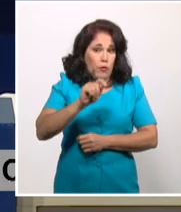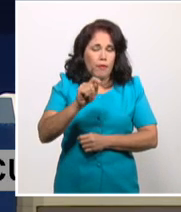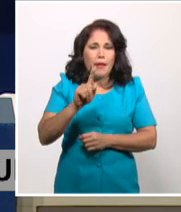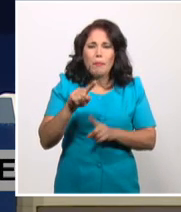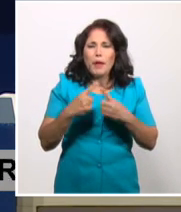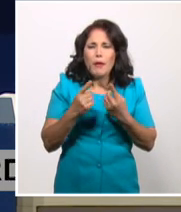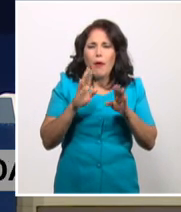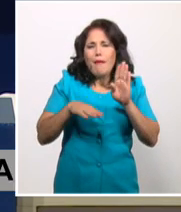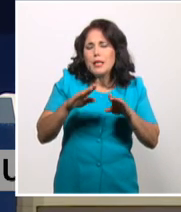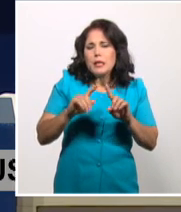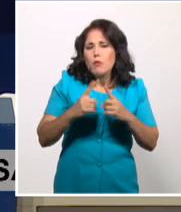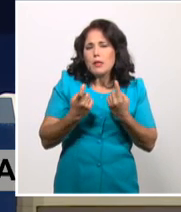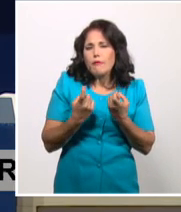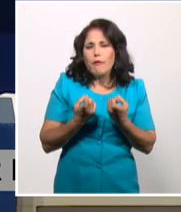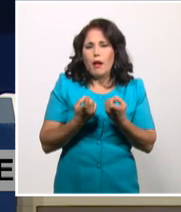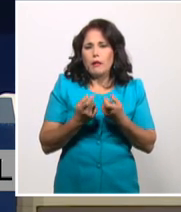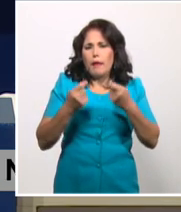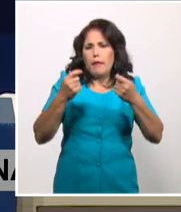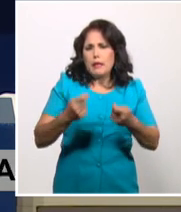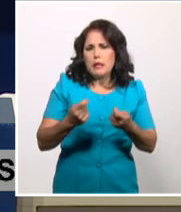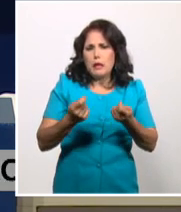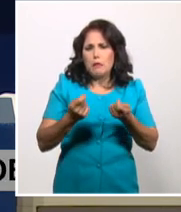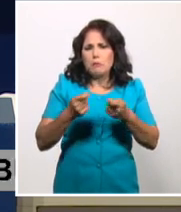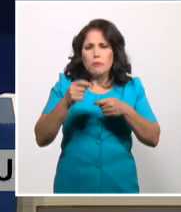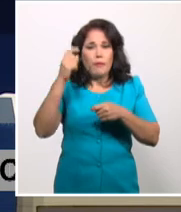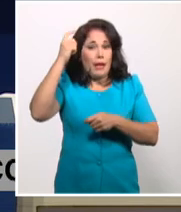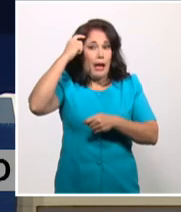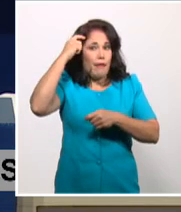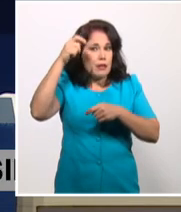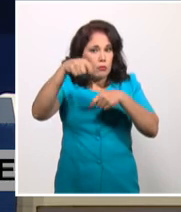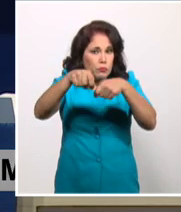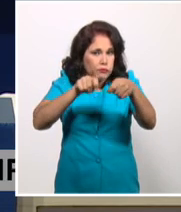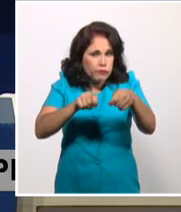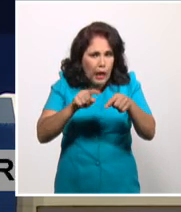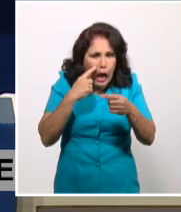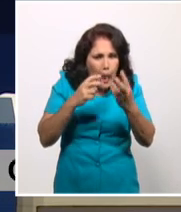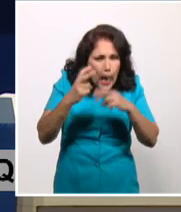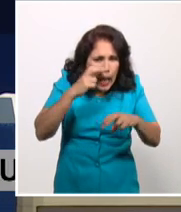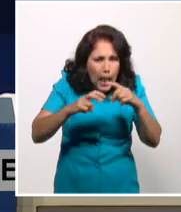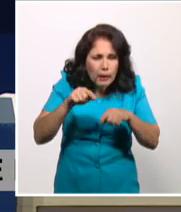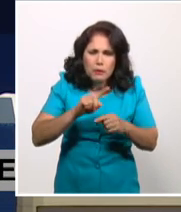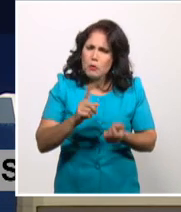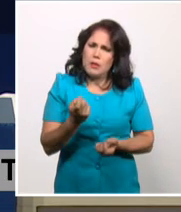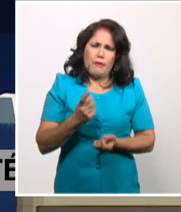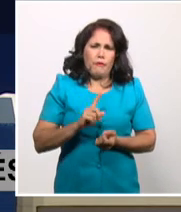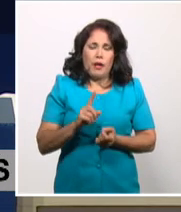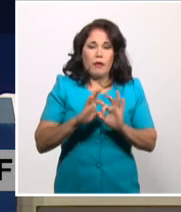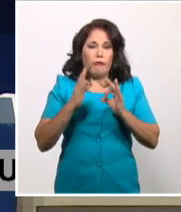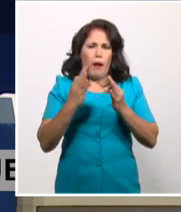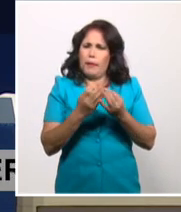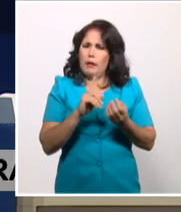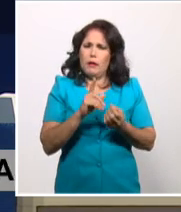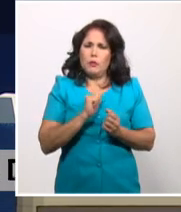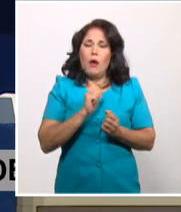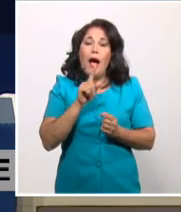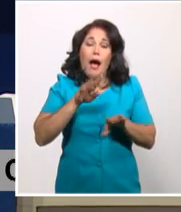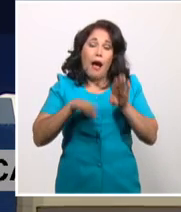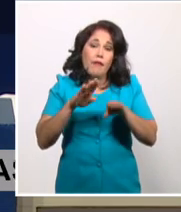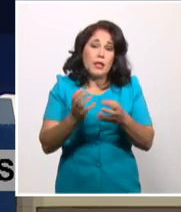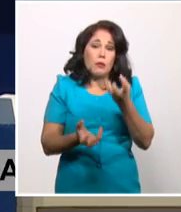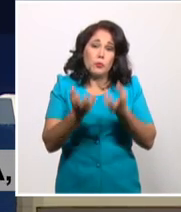veces se decide no hacerlo, incluso los familiares lo deciden, y en algunos casos lo creman como